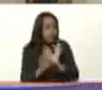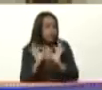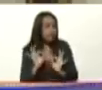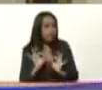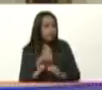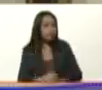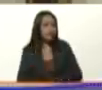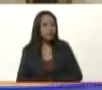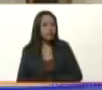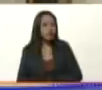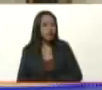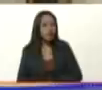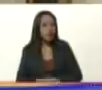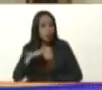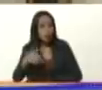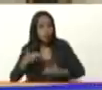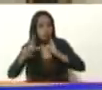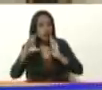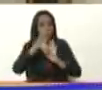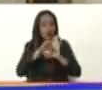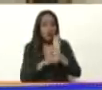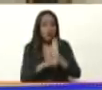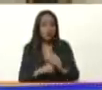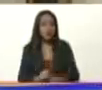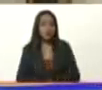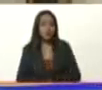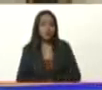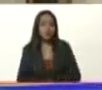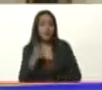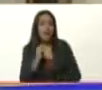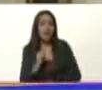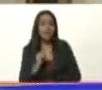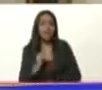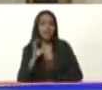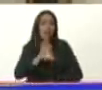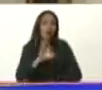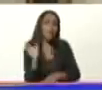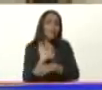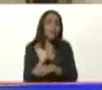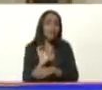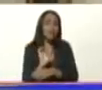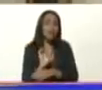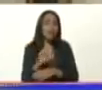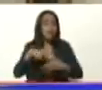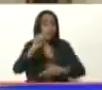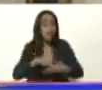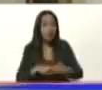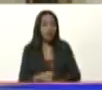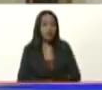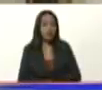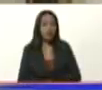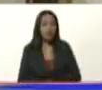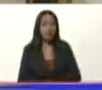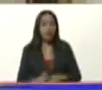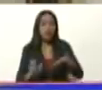con las facultades constitucionales y el poder que me da el estado de alarma que he decretado, de acuerdo a los estados de